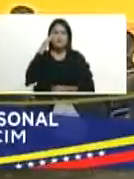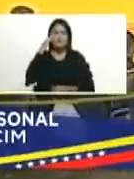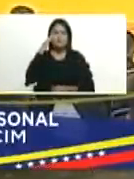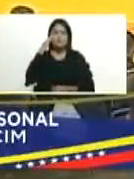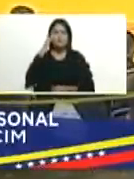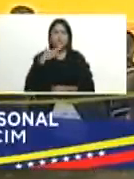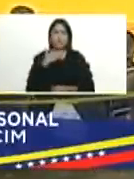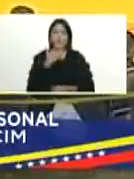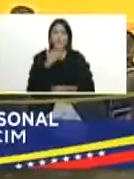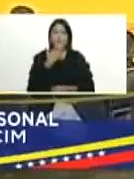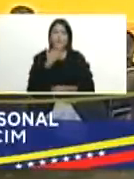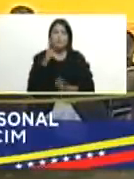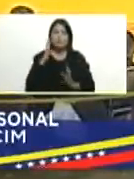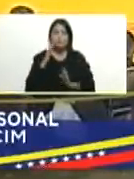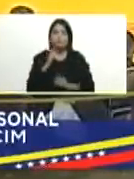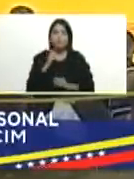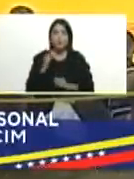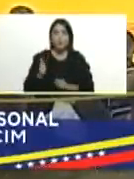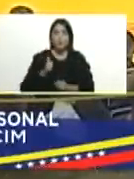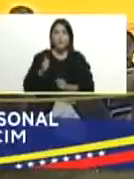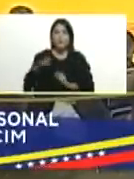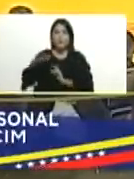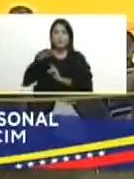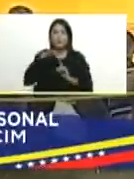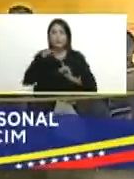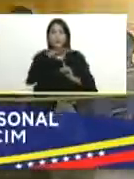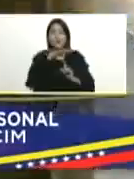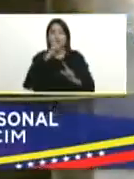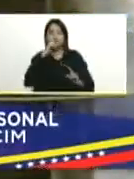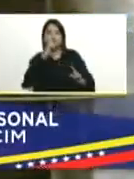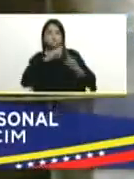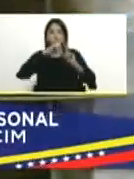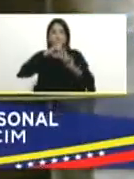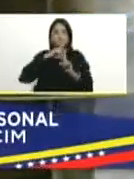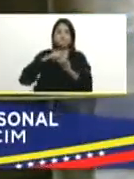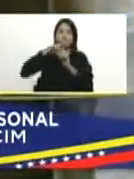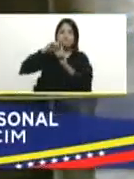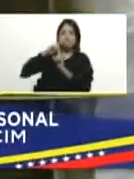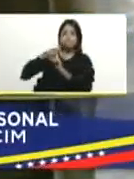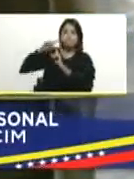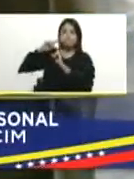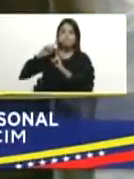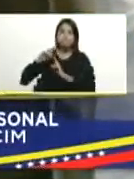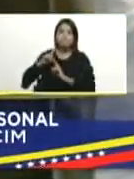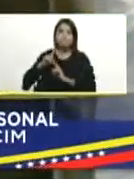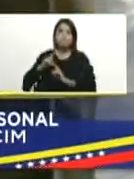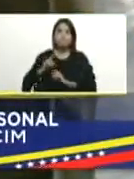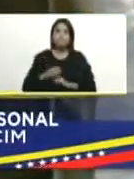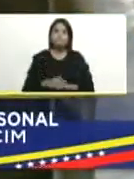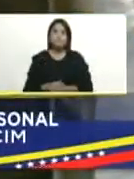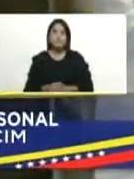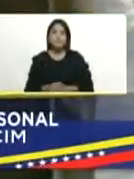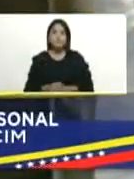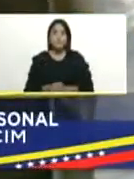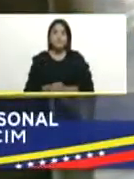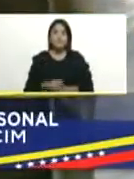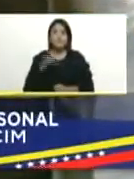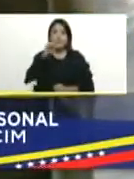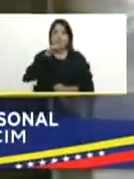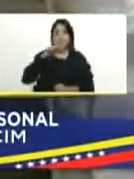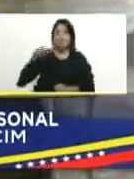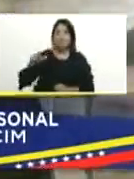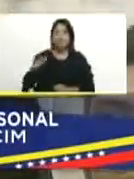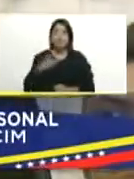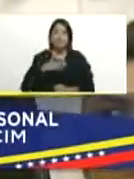detectar, enfrentar y derrotar las múltiples conspiraciones del